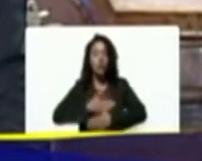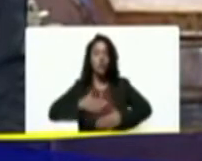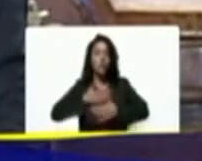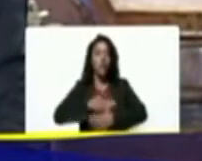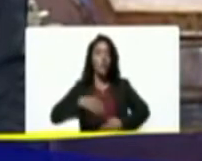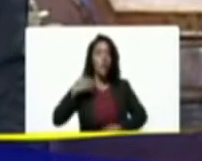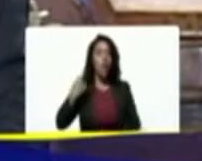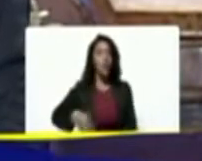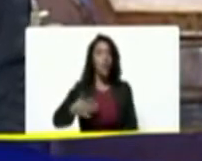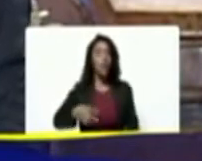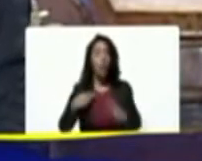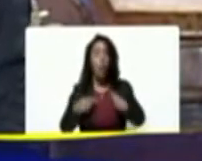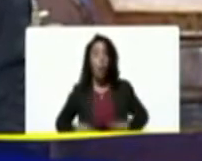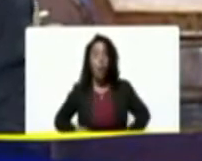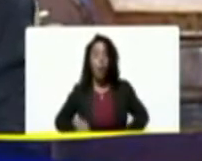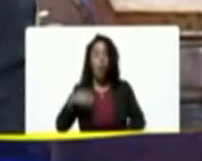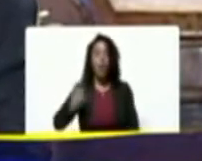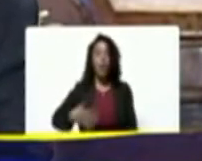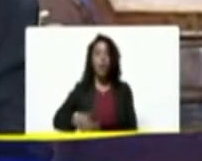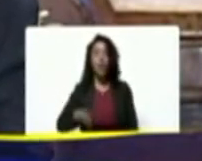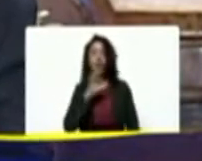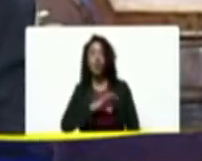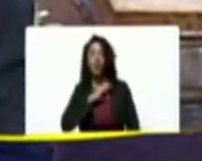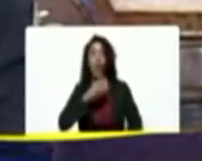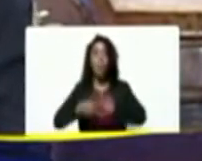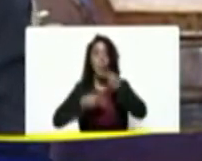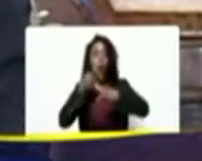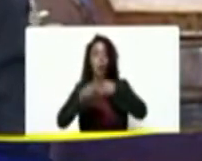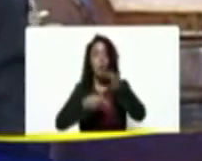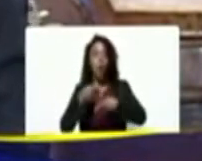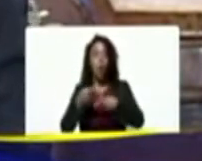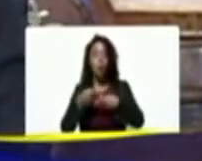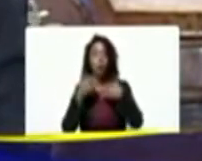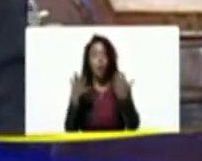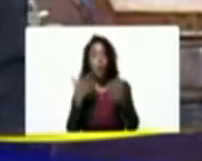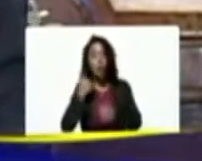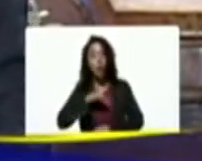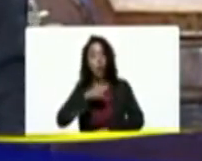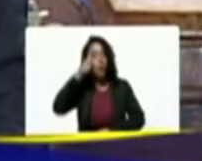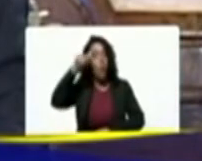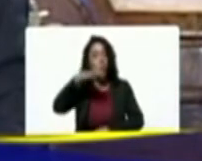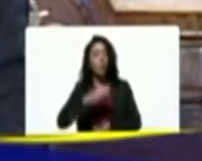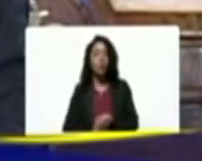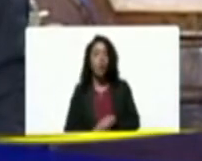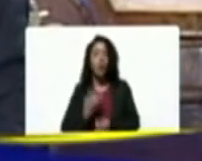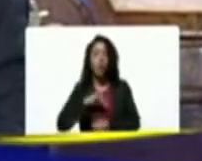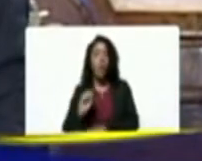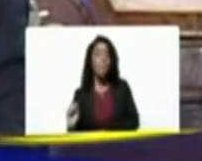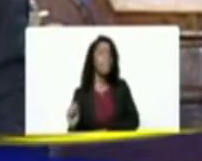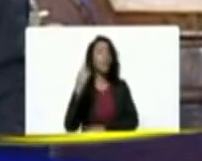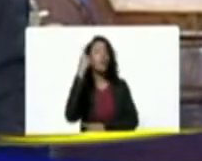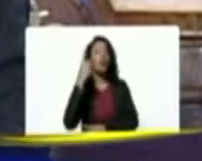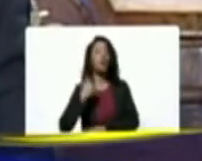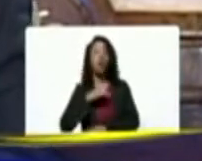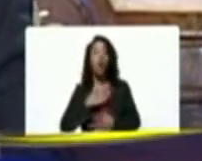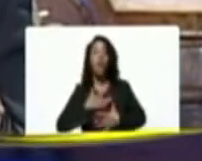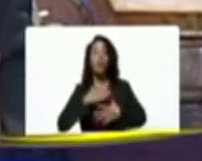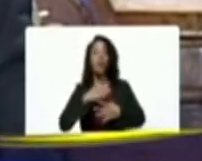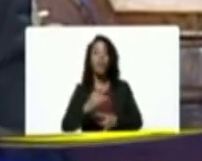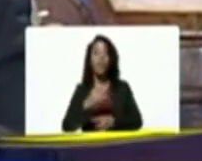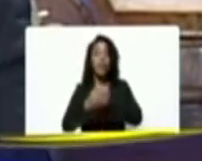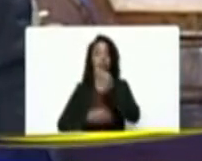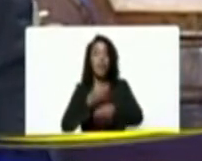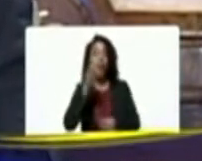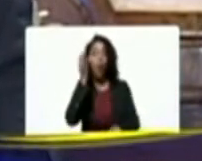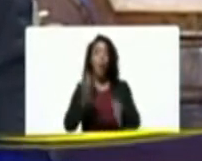Venezuela. Esto, de una u otra manera, tendría su origen en las expectativas que se habían generado a lo largo de estos